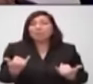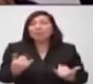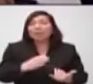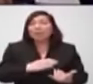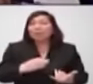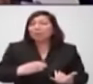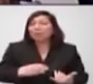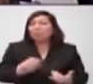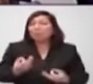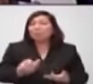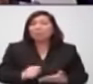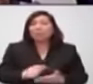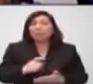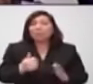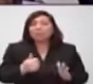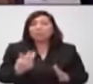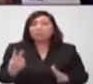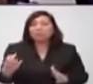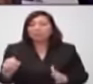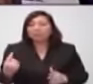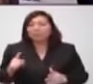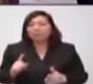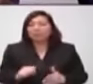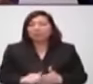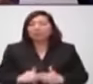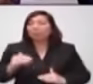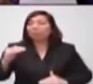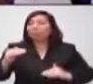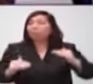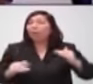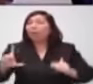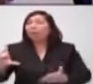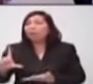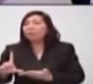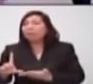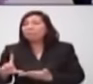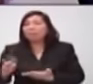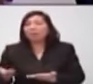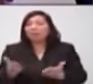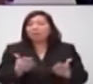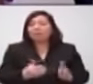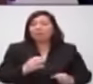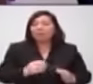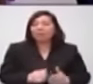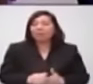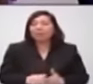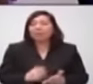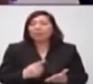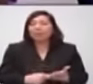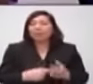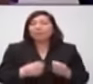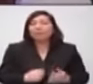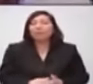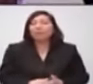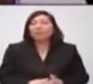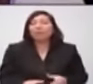Callao reciba un presupuesto de 160 millones? O sea, creo que hay un desequilibrio tanto en estos presupuestos que